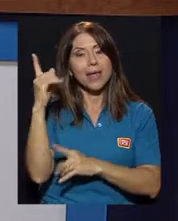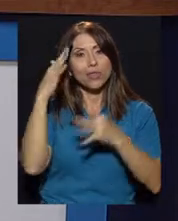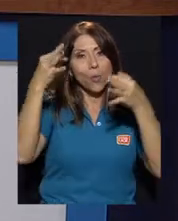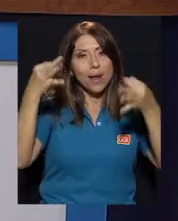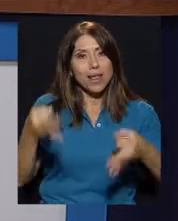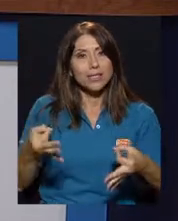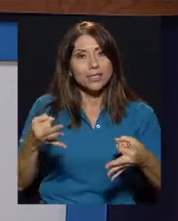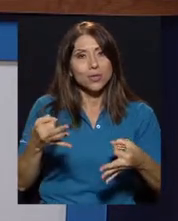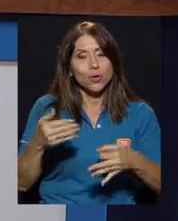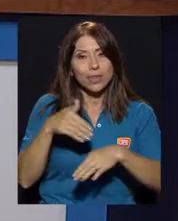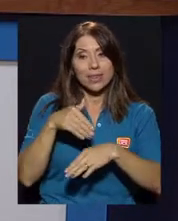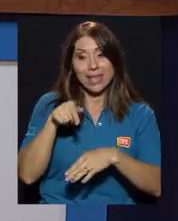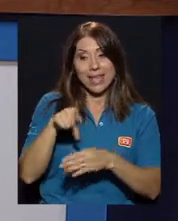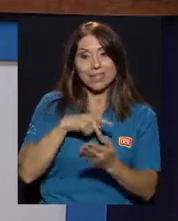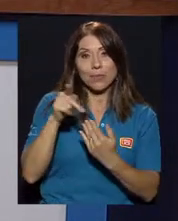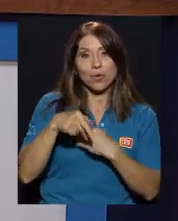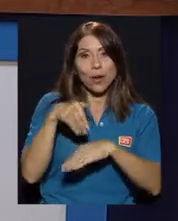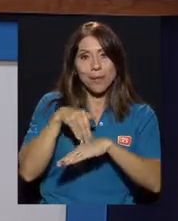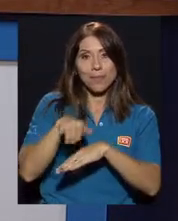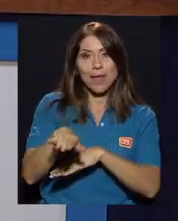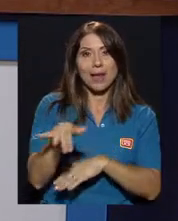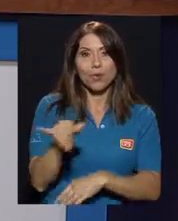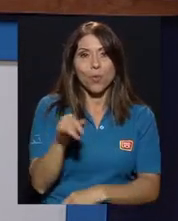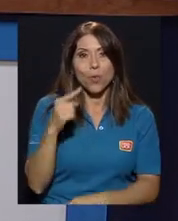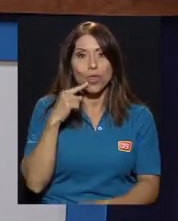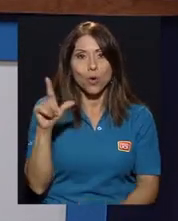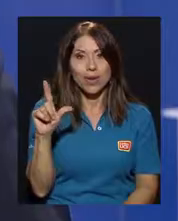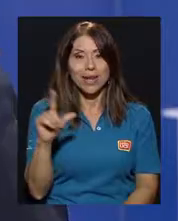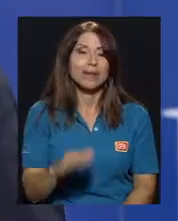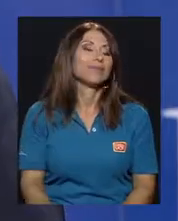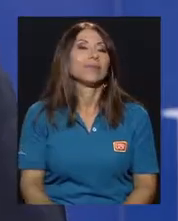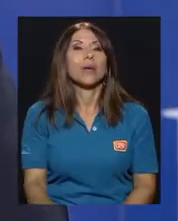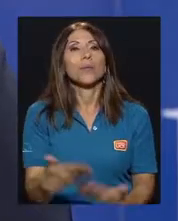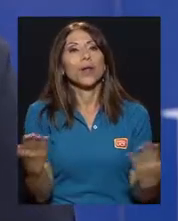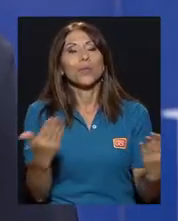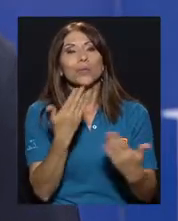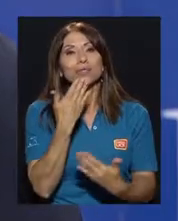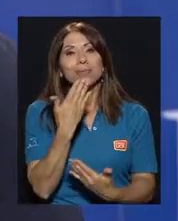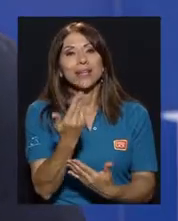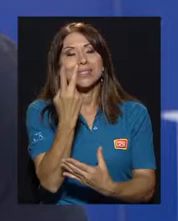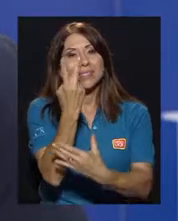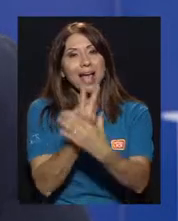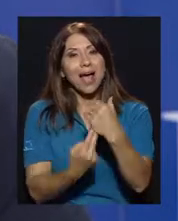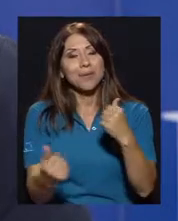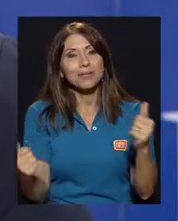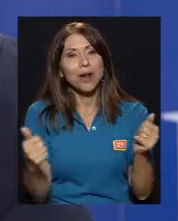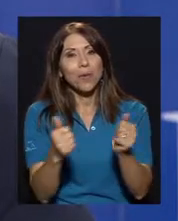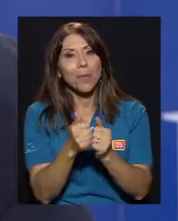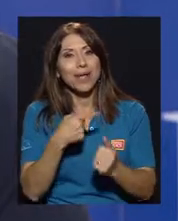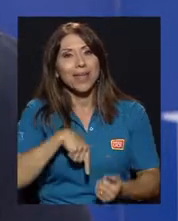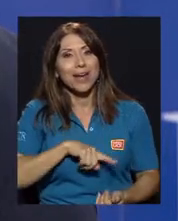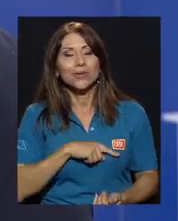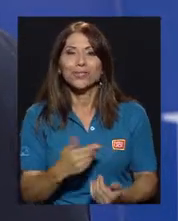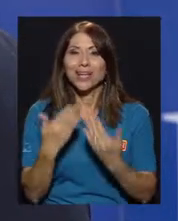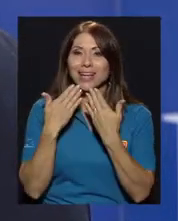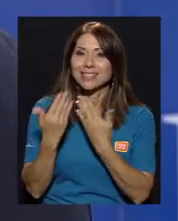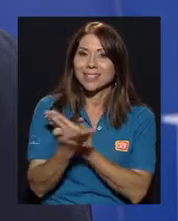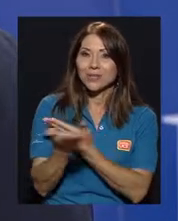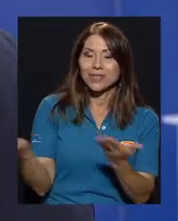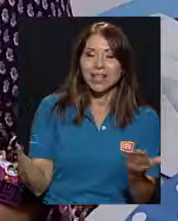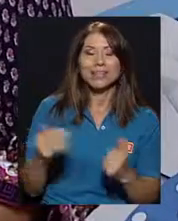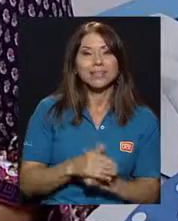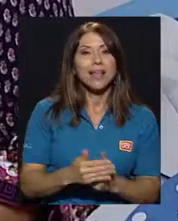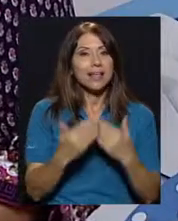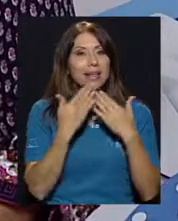de enviar este programa como lo dijo mi compañera bueno muchísimas gracias a ambas por acompañarnos y compartir este importante